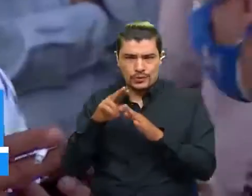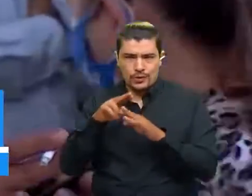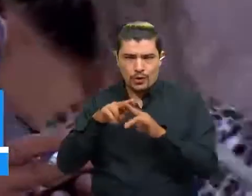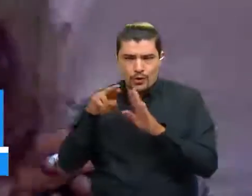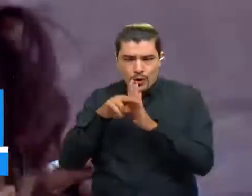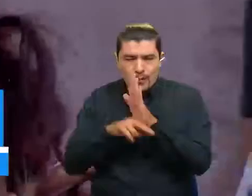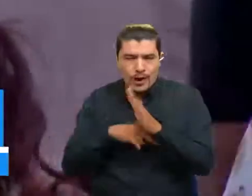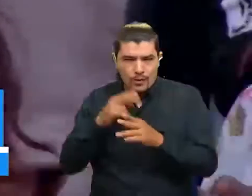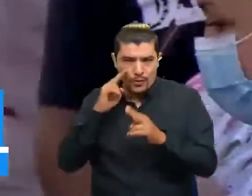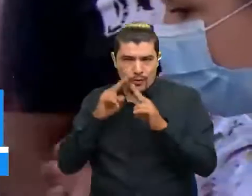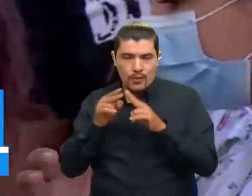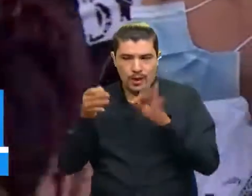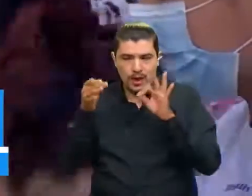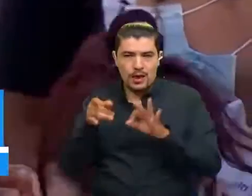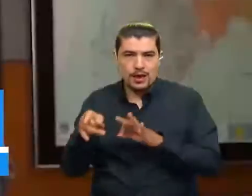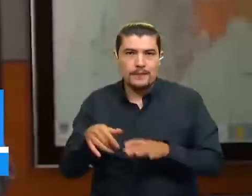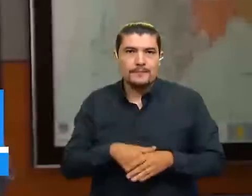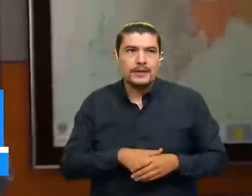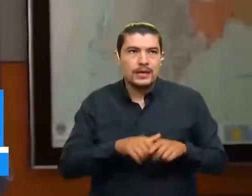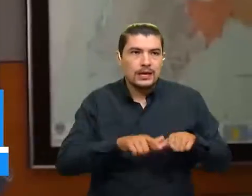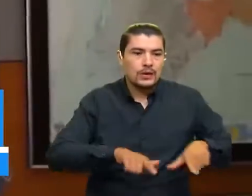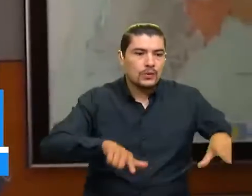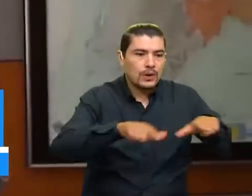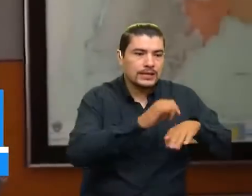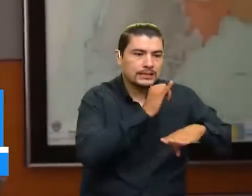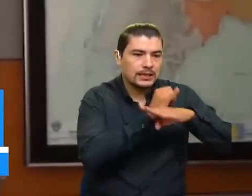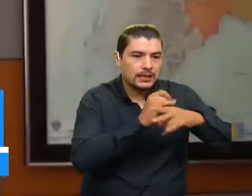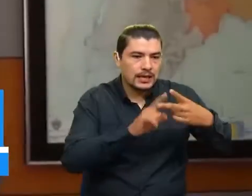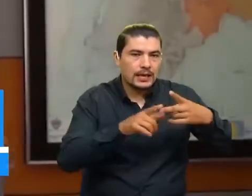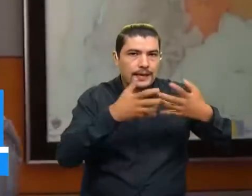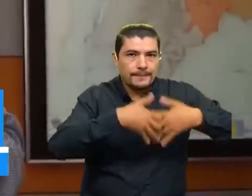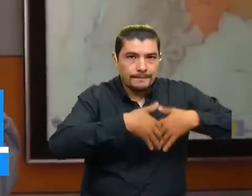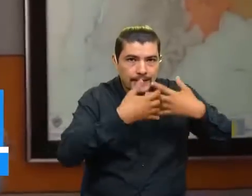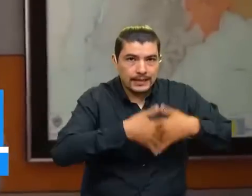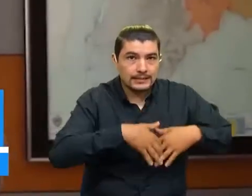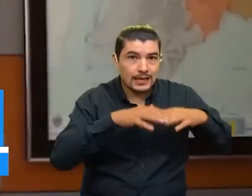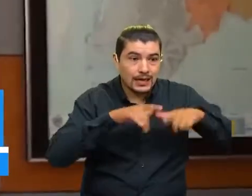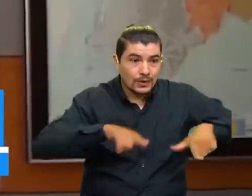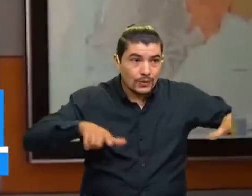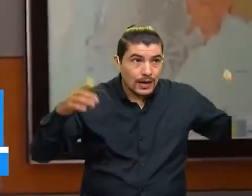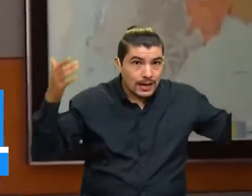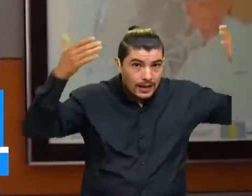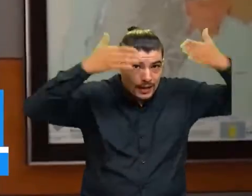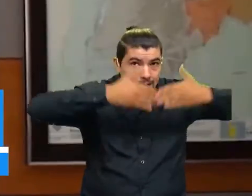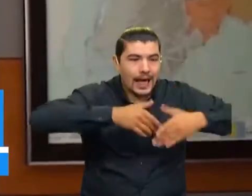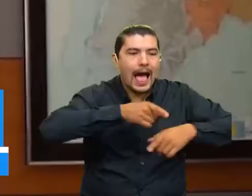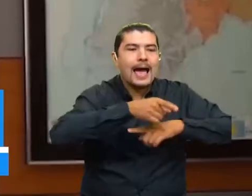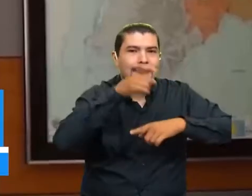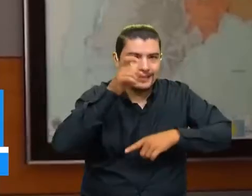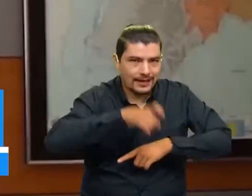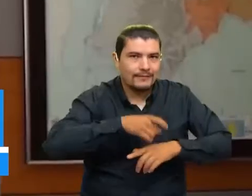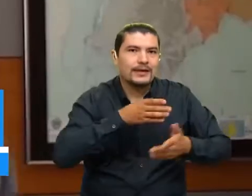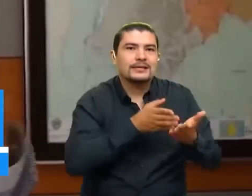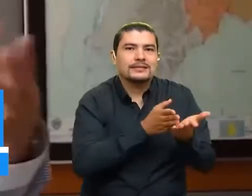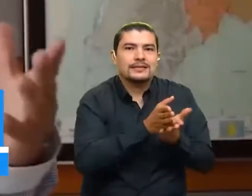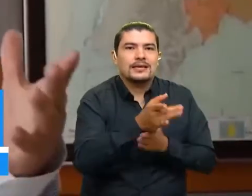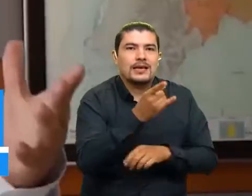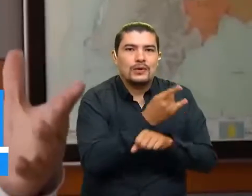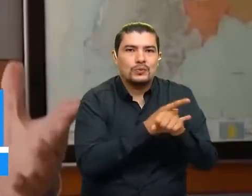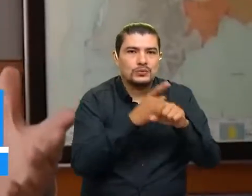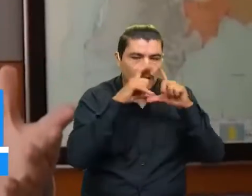En lugares cerrados, instituciones, empresas, cerrados se va a tener que seguir usando el tapabocas, en los